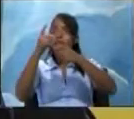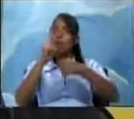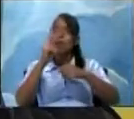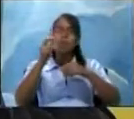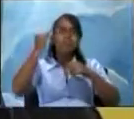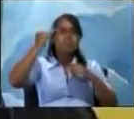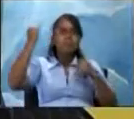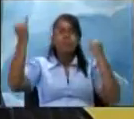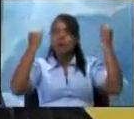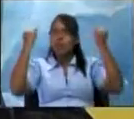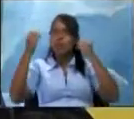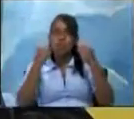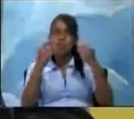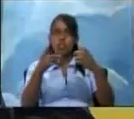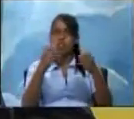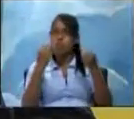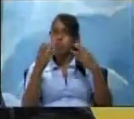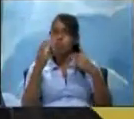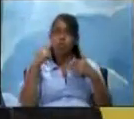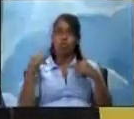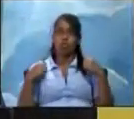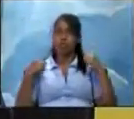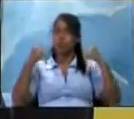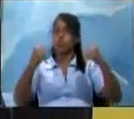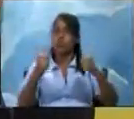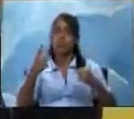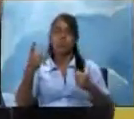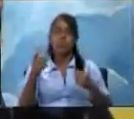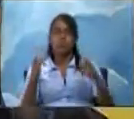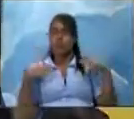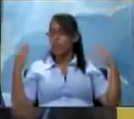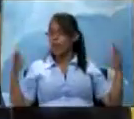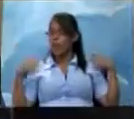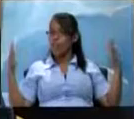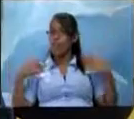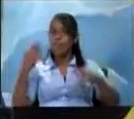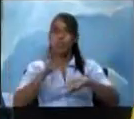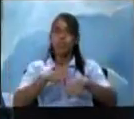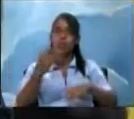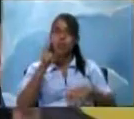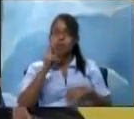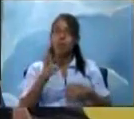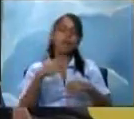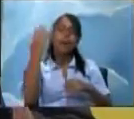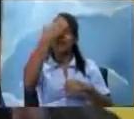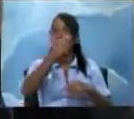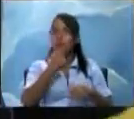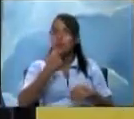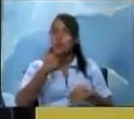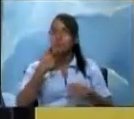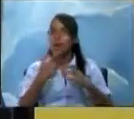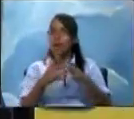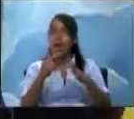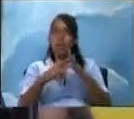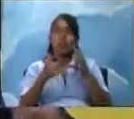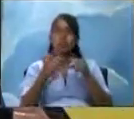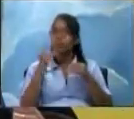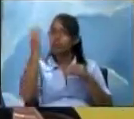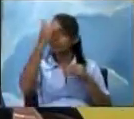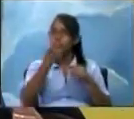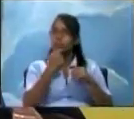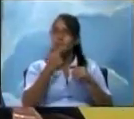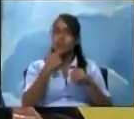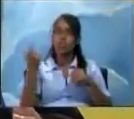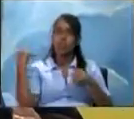Me imagino que ellos muy orgullosos, muy contentos, porque mira qué fachada, qué cosa tan